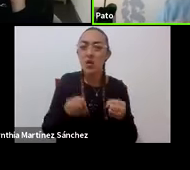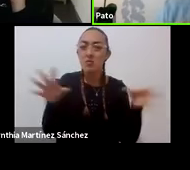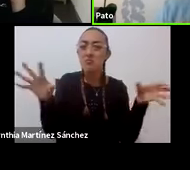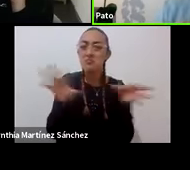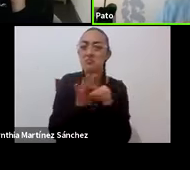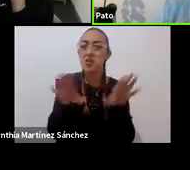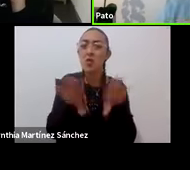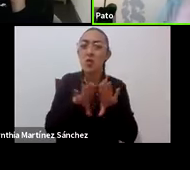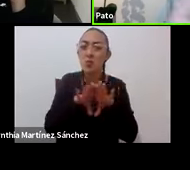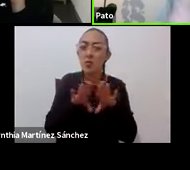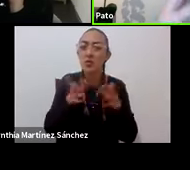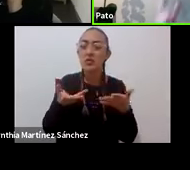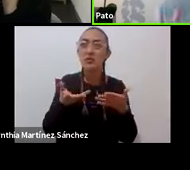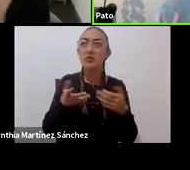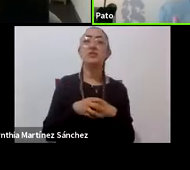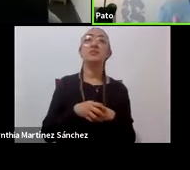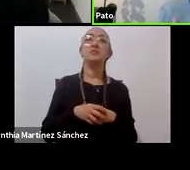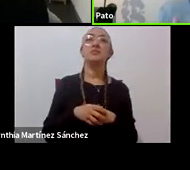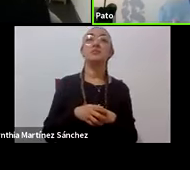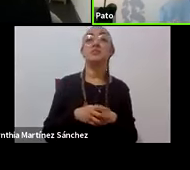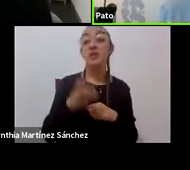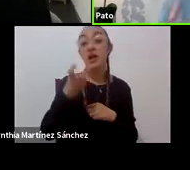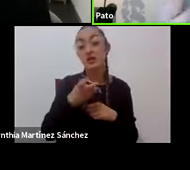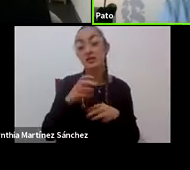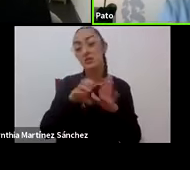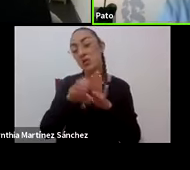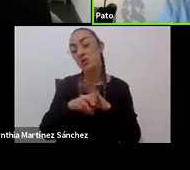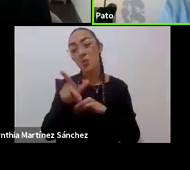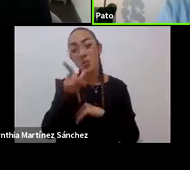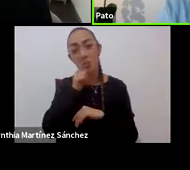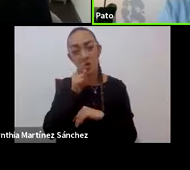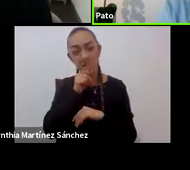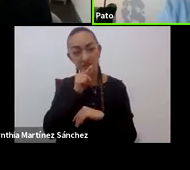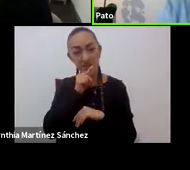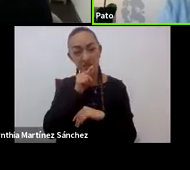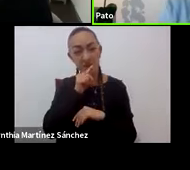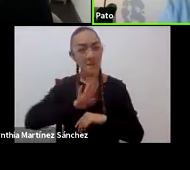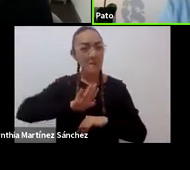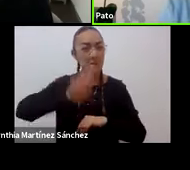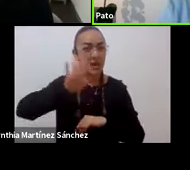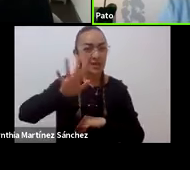O sea, ¿cómo hacer que ese policía no sea el enemigo del barrio?